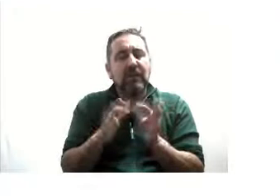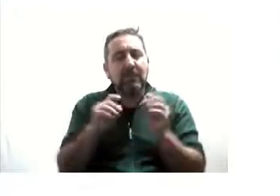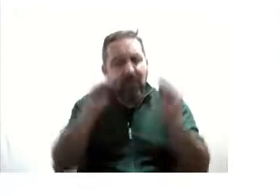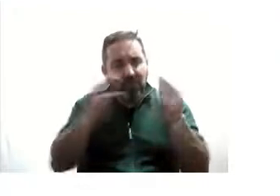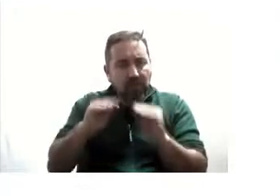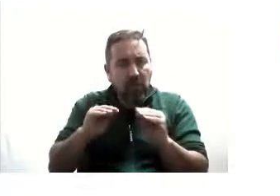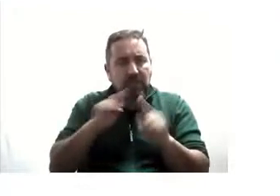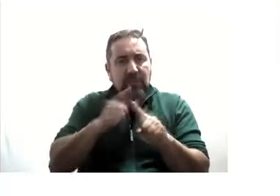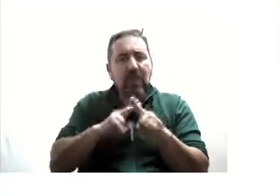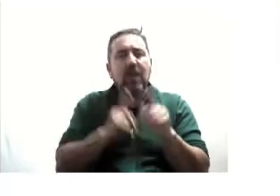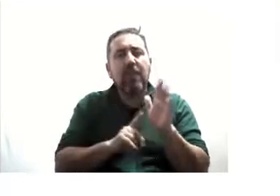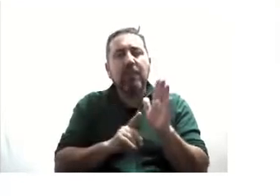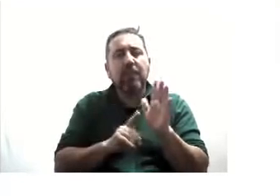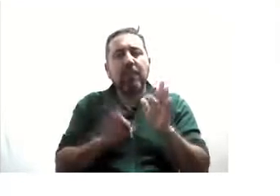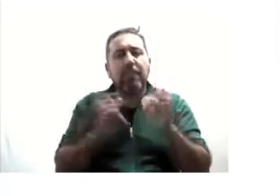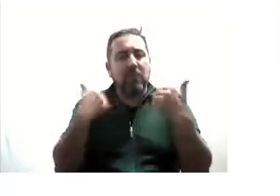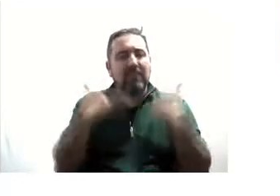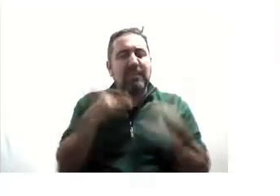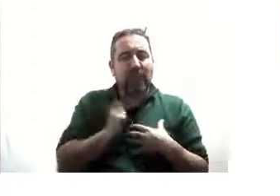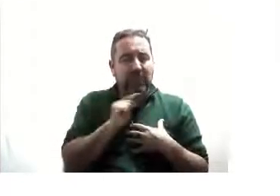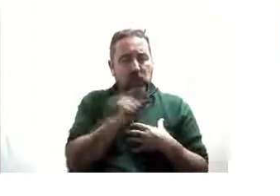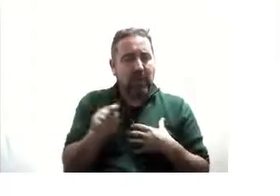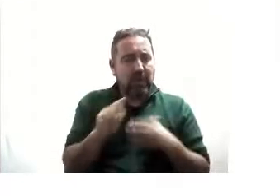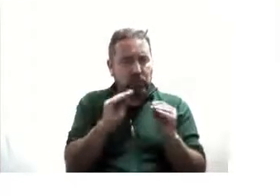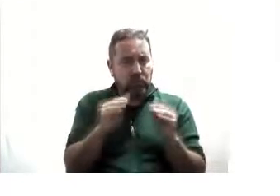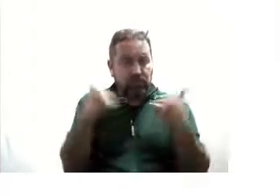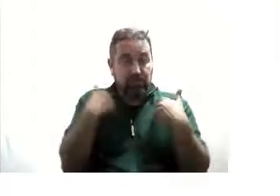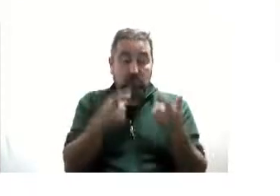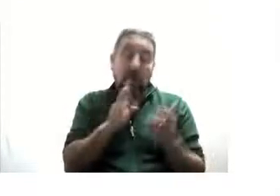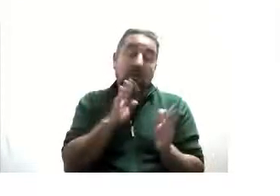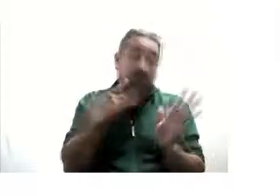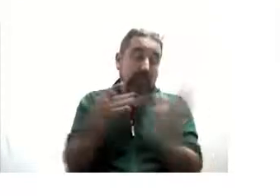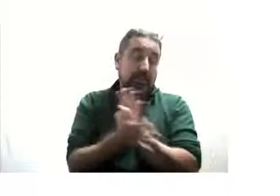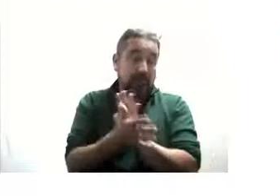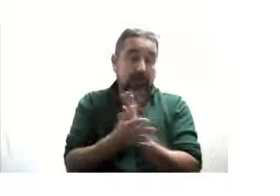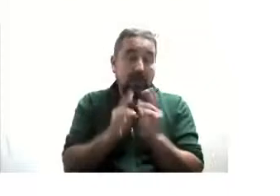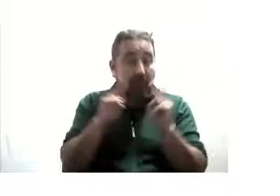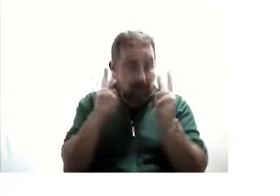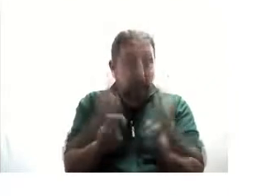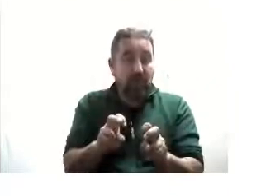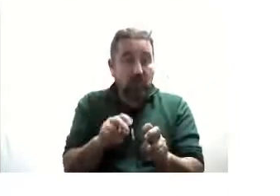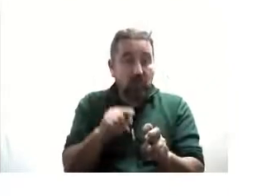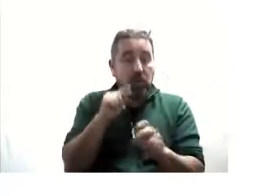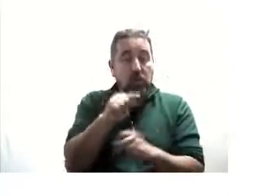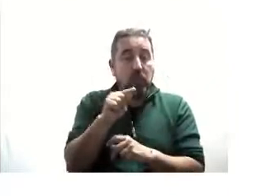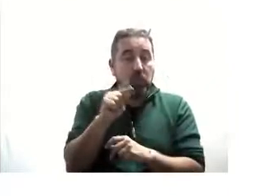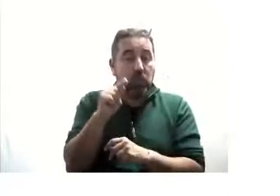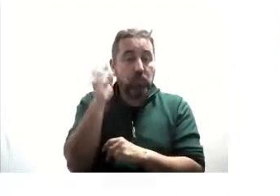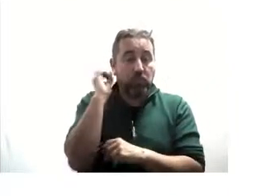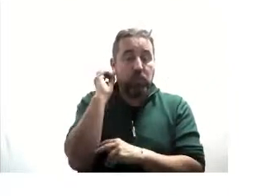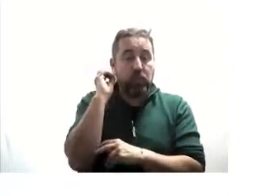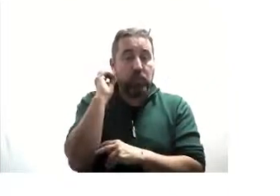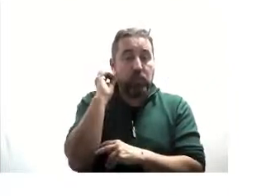desarrollo competencial de los profesionales? Porque tú lo apuntabas un poco también al inicio de toda